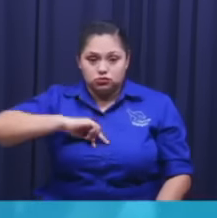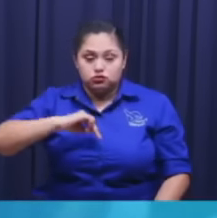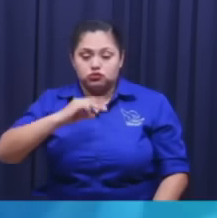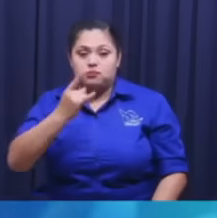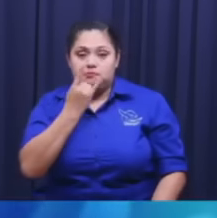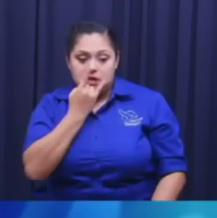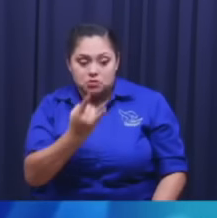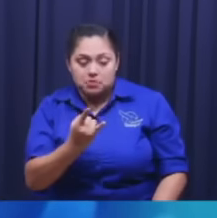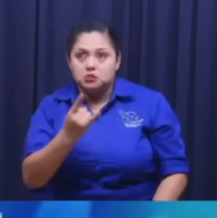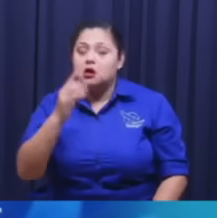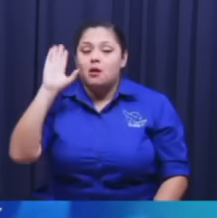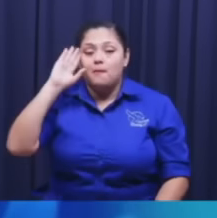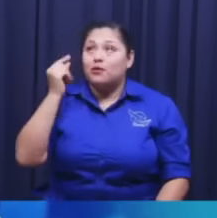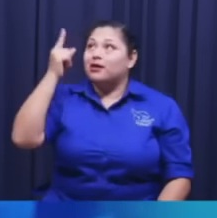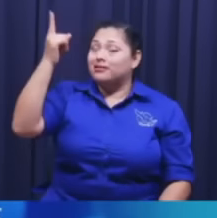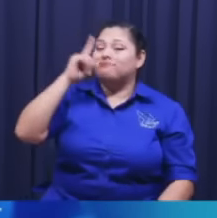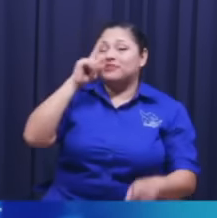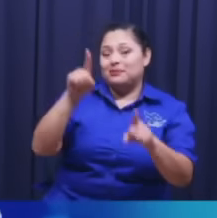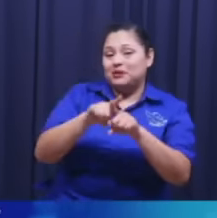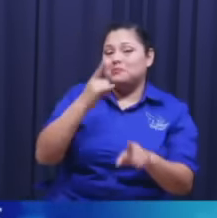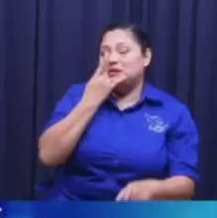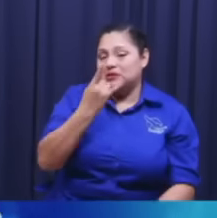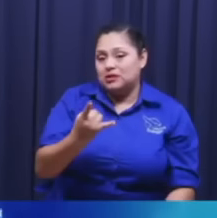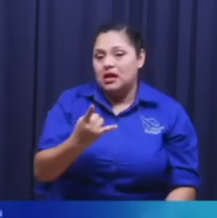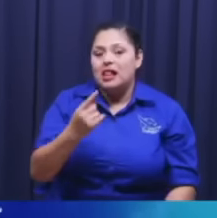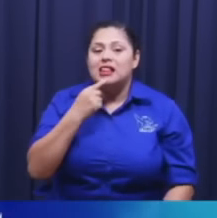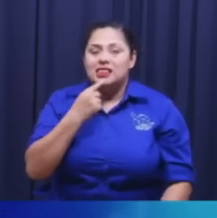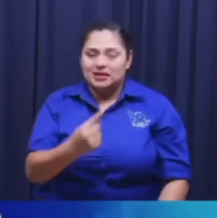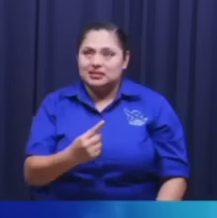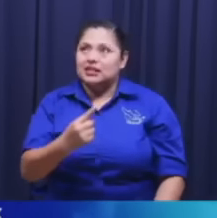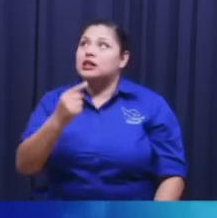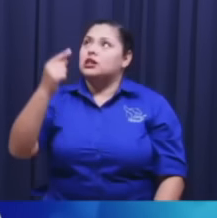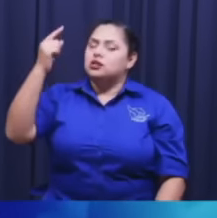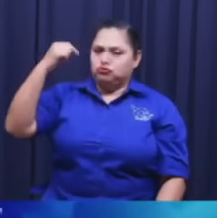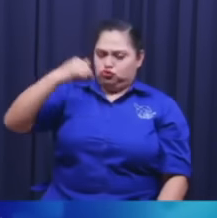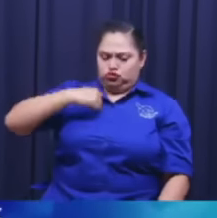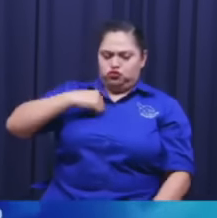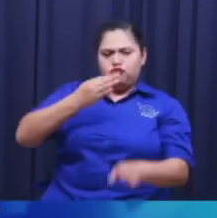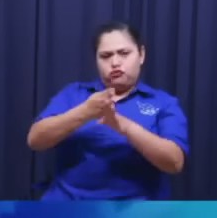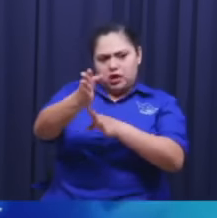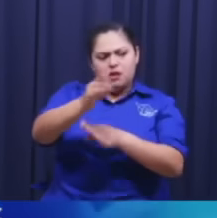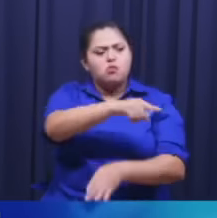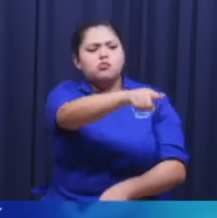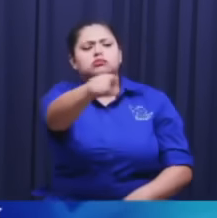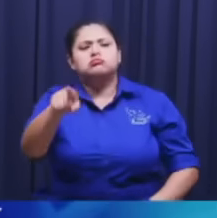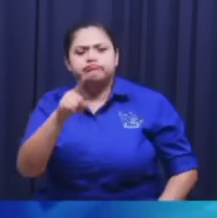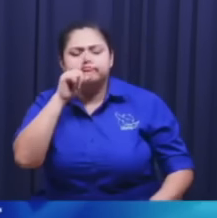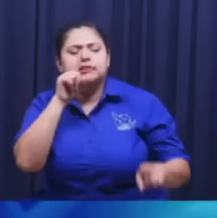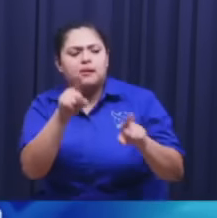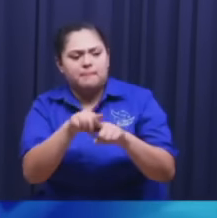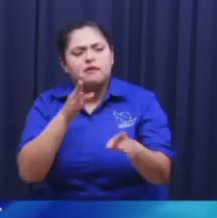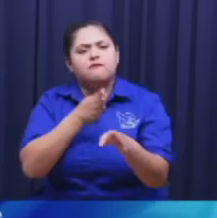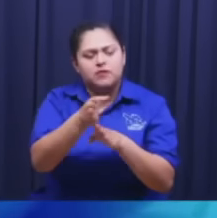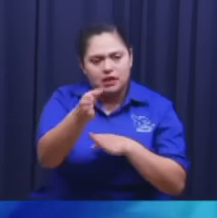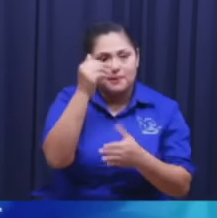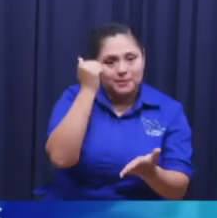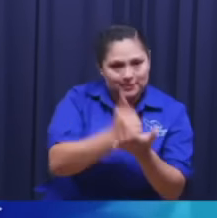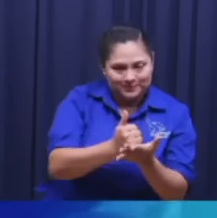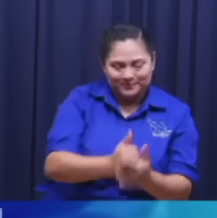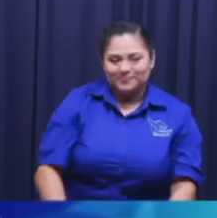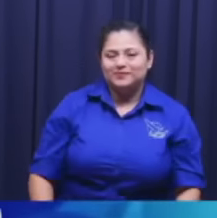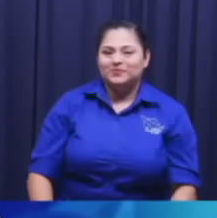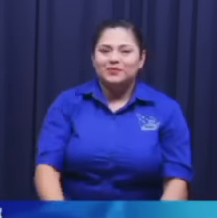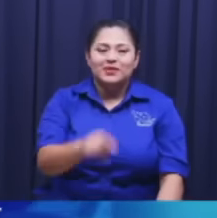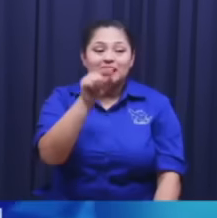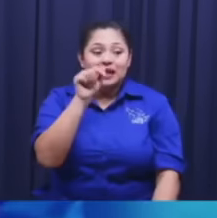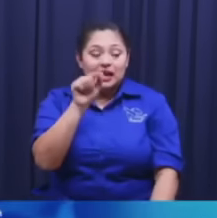perdona, seguramente también nos estará diciendo: yo soy fiel, ustedes también tienen que ser fieles. Amén. Y